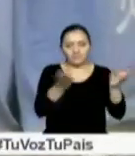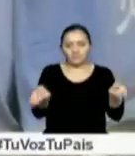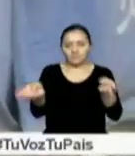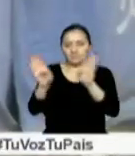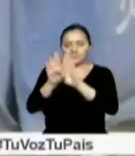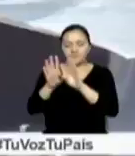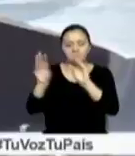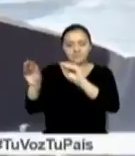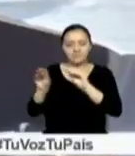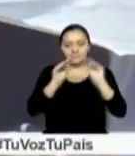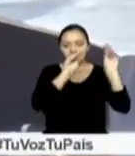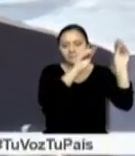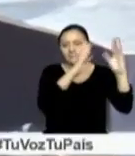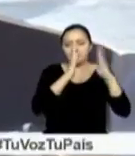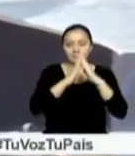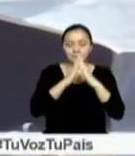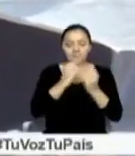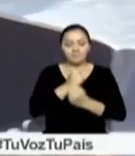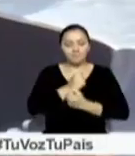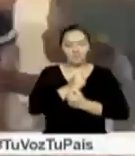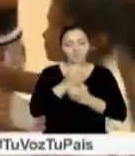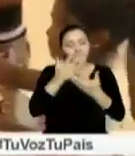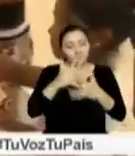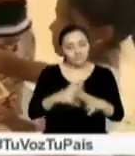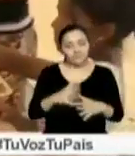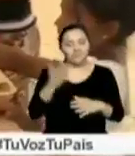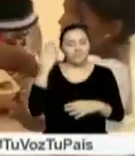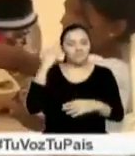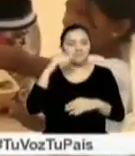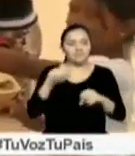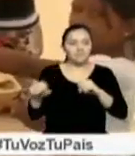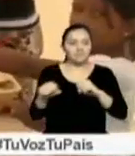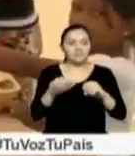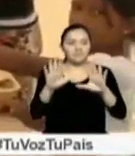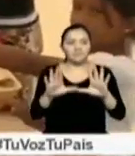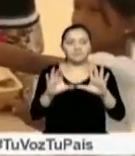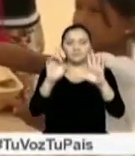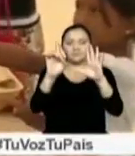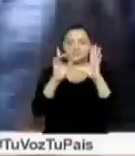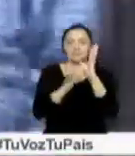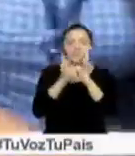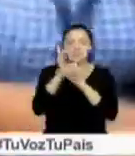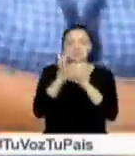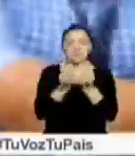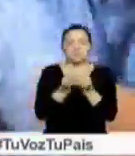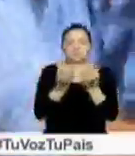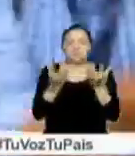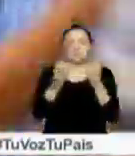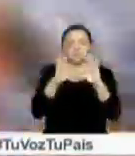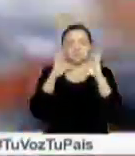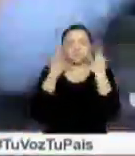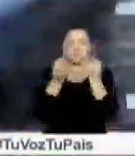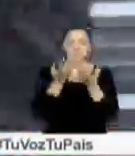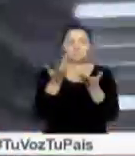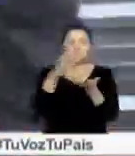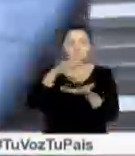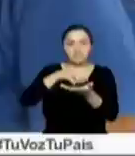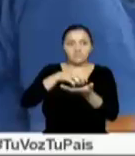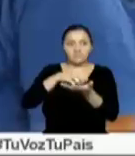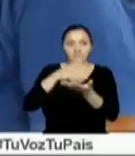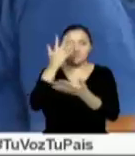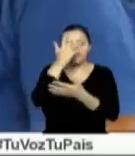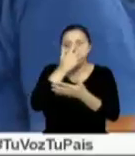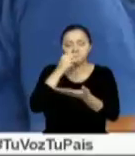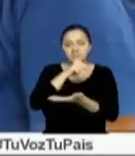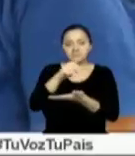de reasentamiento luego del terremoto del pasado 16 de abril que afectó a cientos de familias de las provincias de manaví y esmeraldas